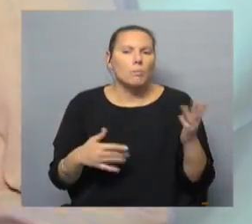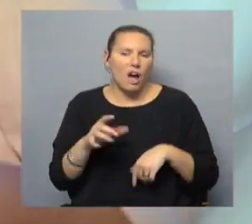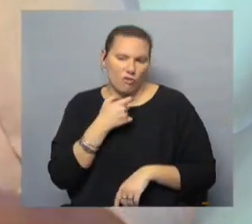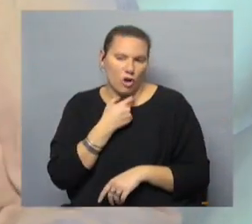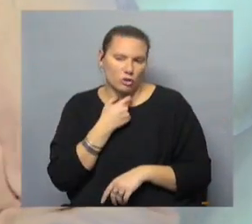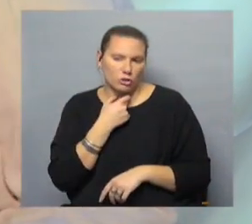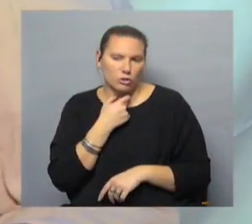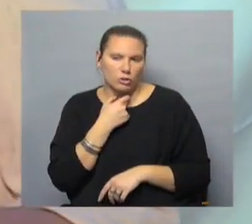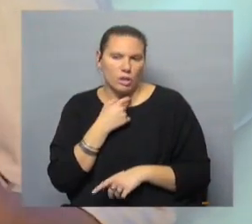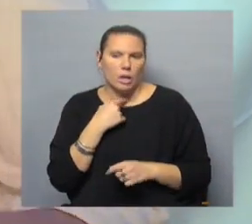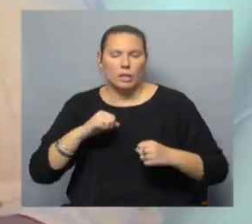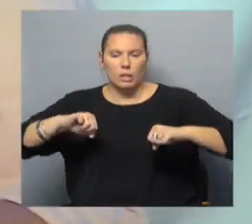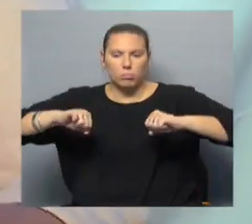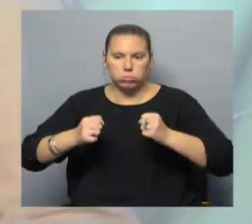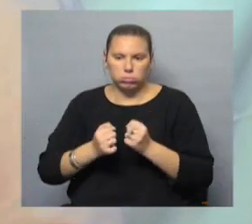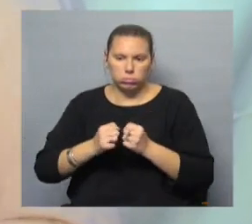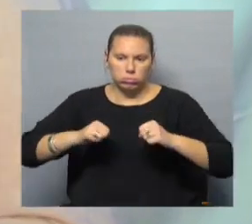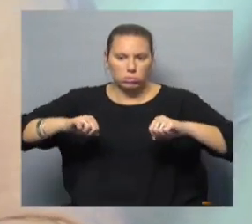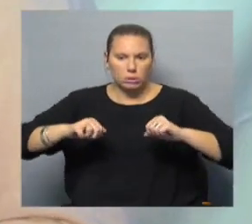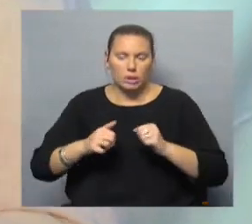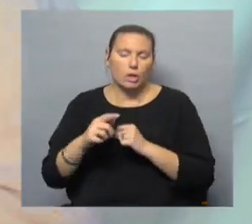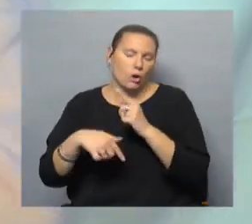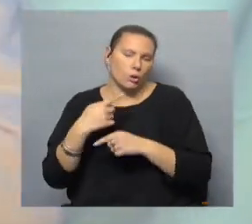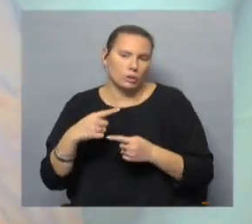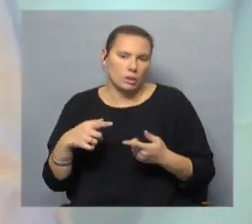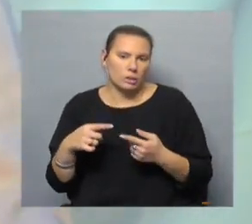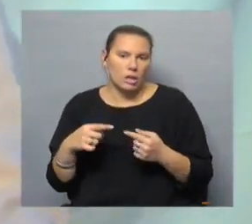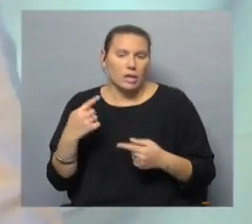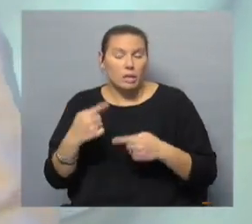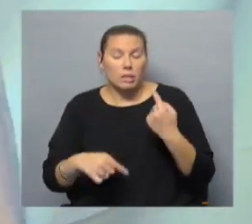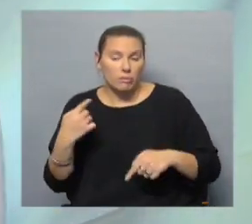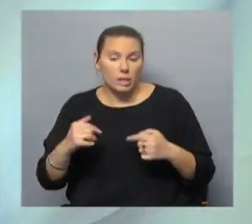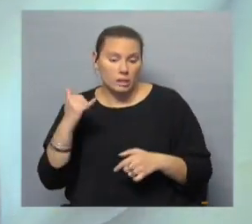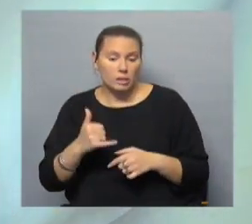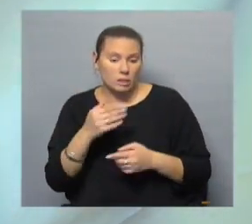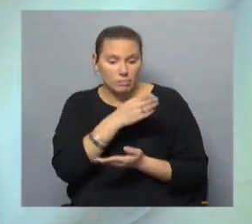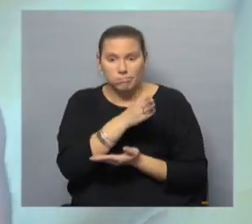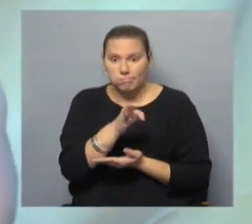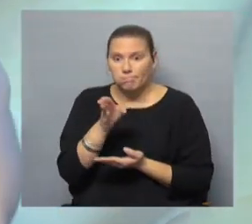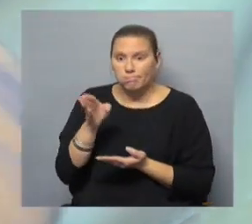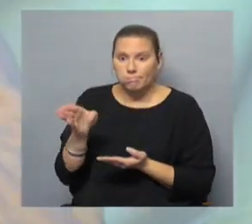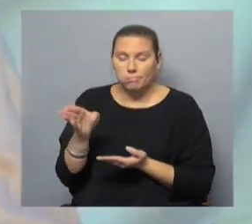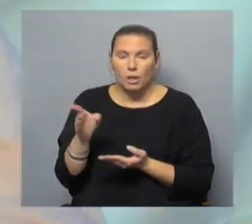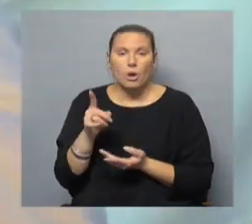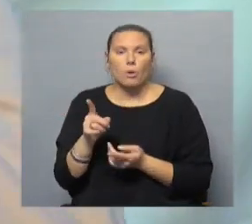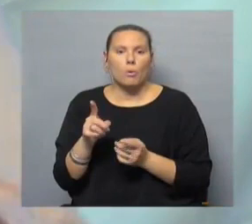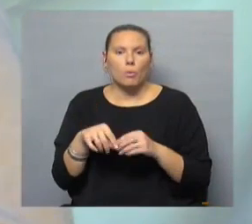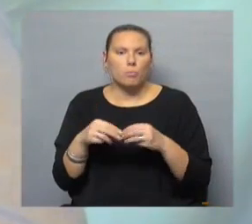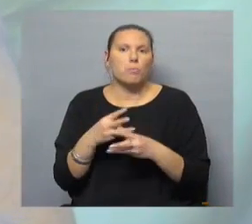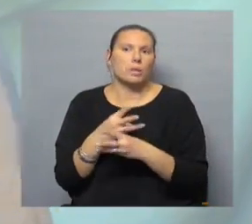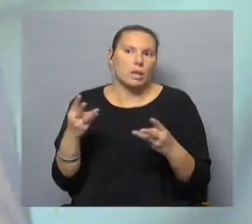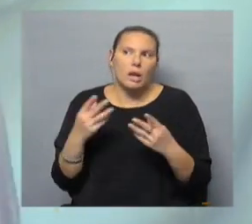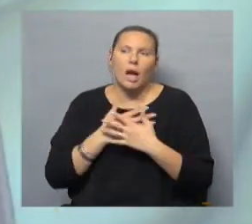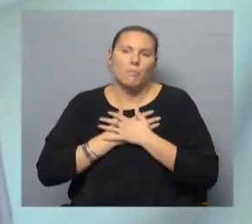y el acordeón y efectos. En realidad es multidisciplinaria, es desde una completud muy